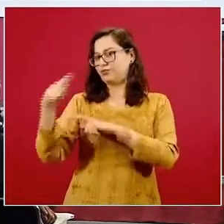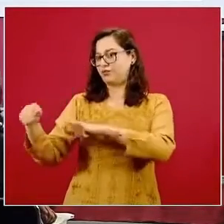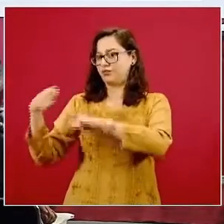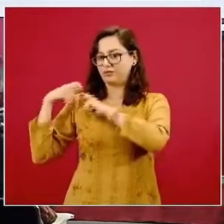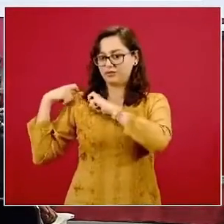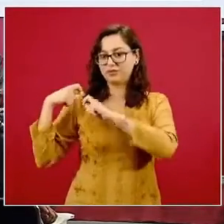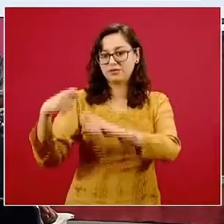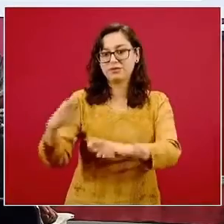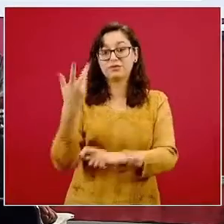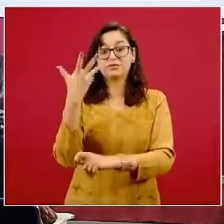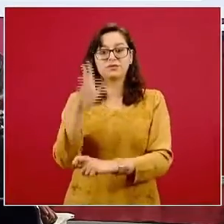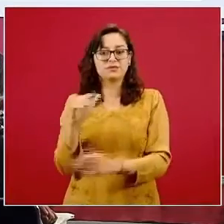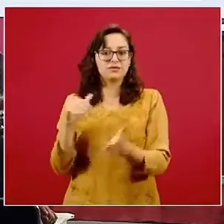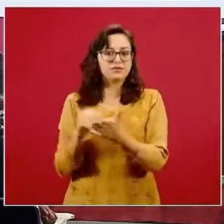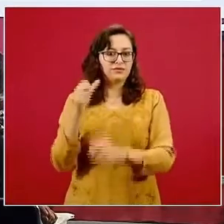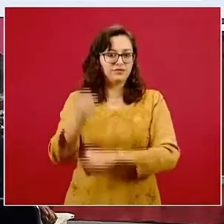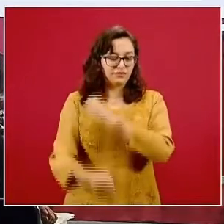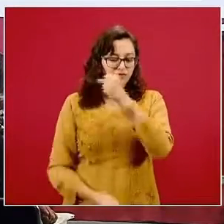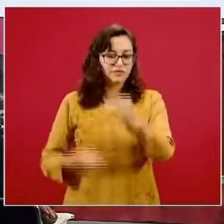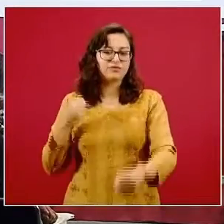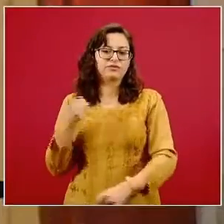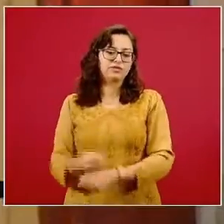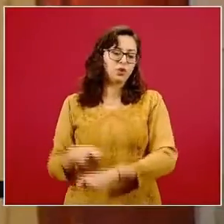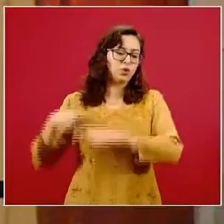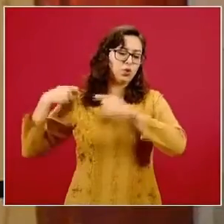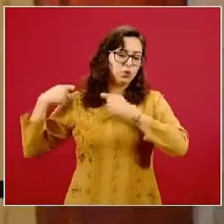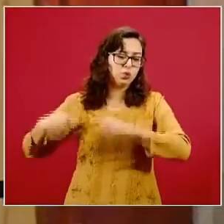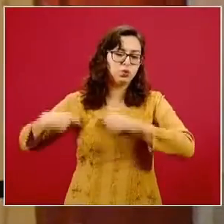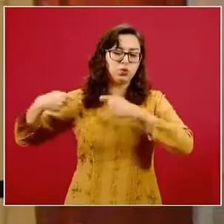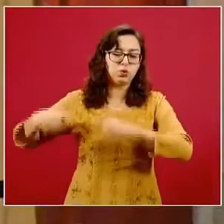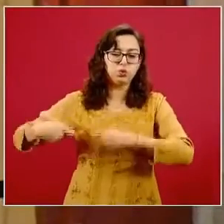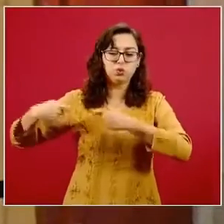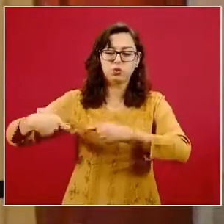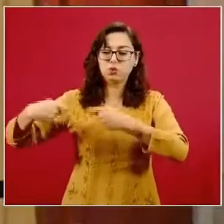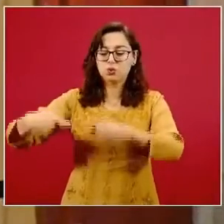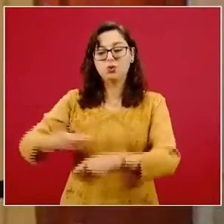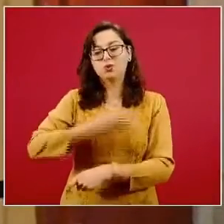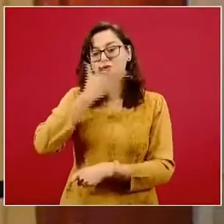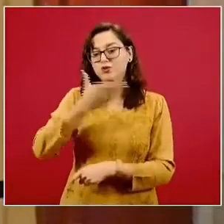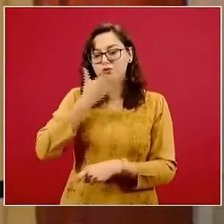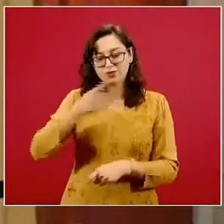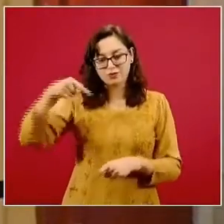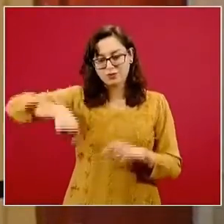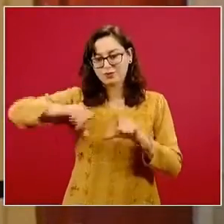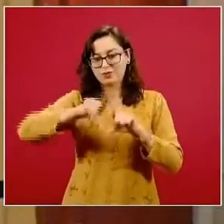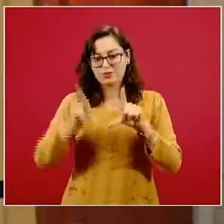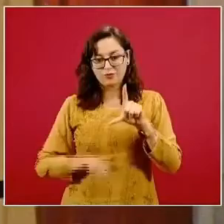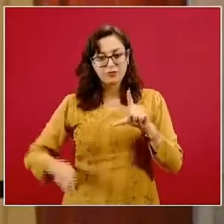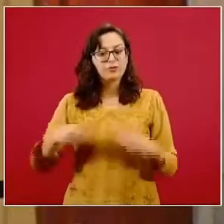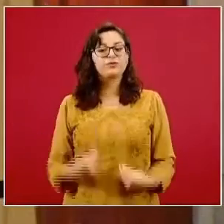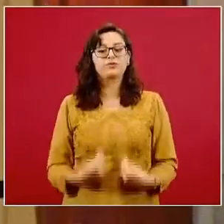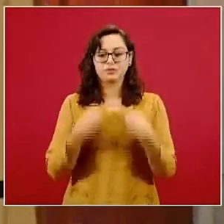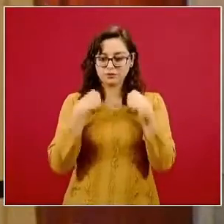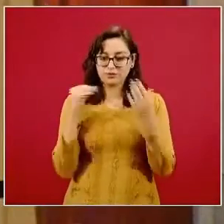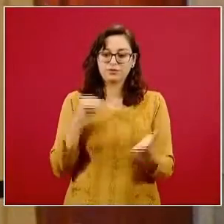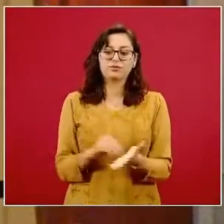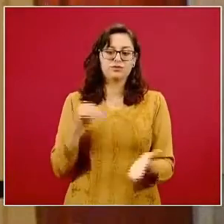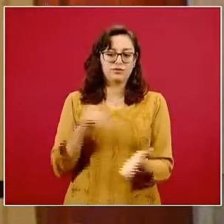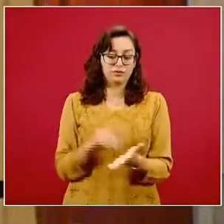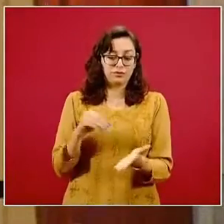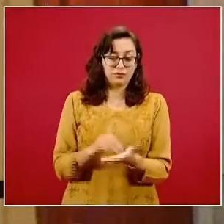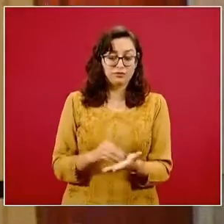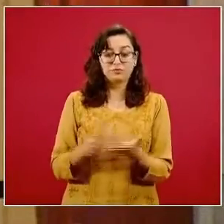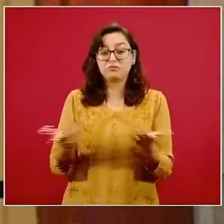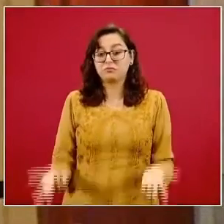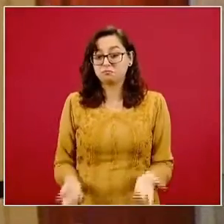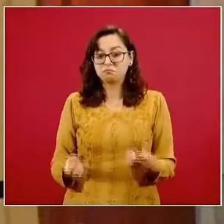de 10,000 años de las tradiciones milenarias mesoamericanas que siguen vivas en este país y que a pesar